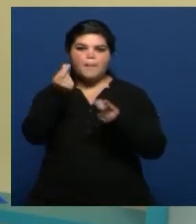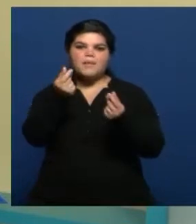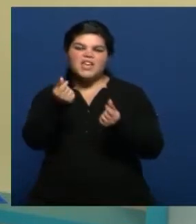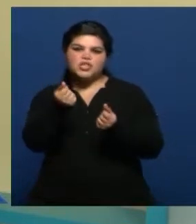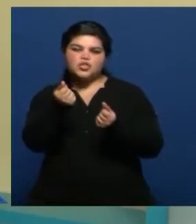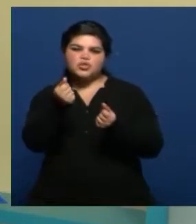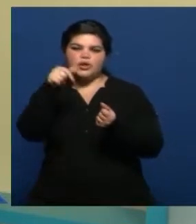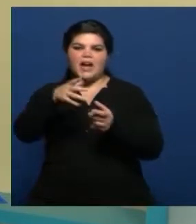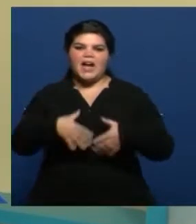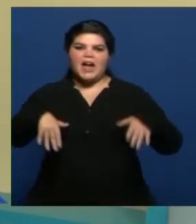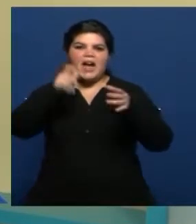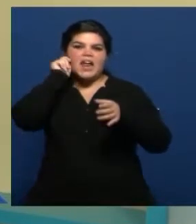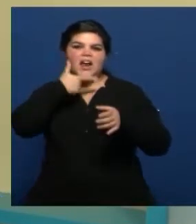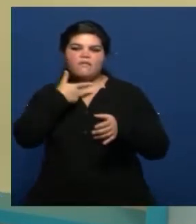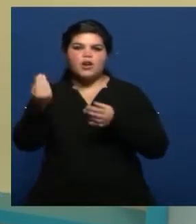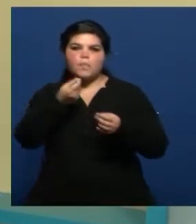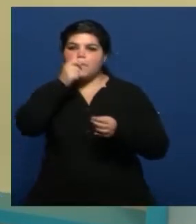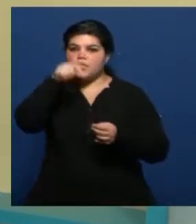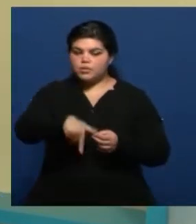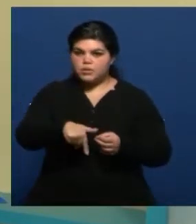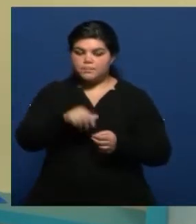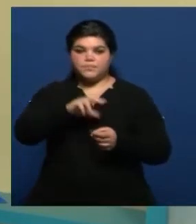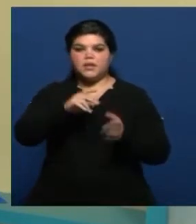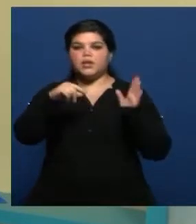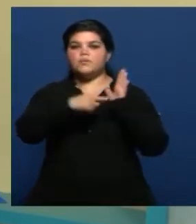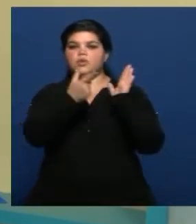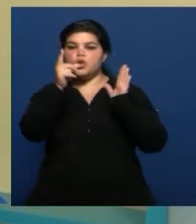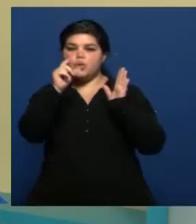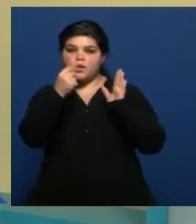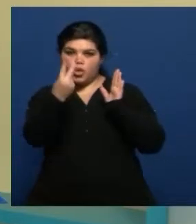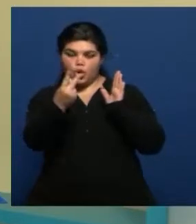de la garrafa en la provincia de Mendoza. El anexo número 2 de la resolución